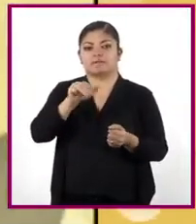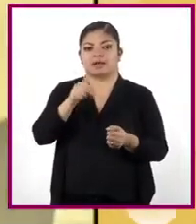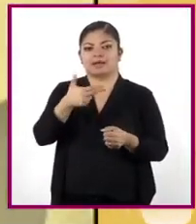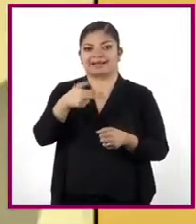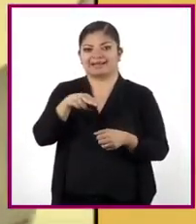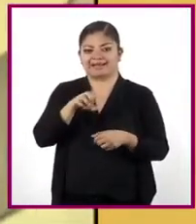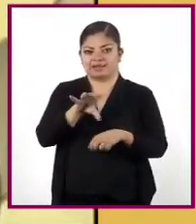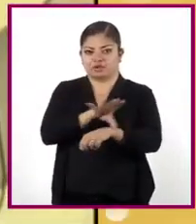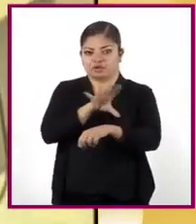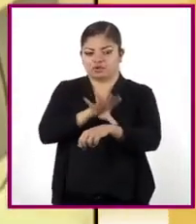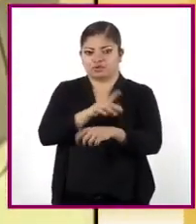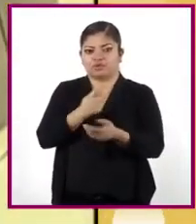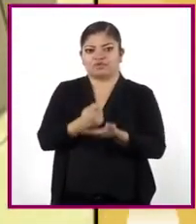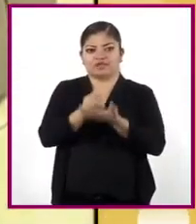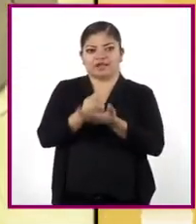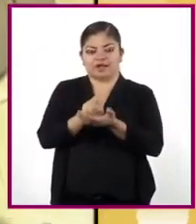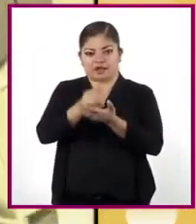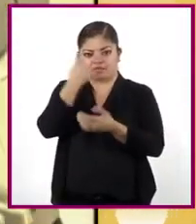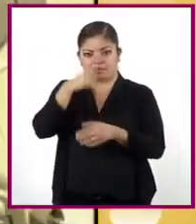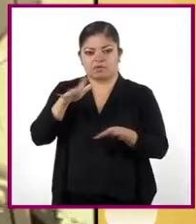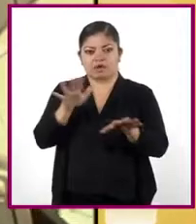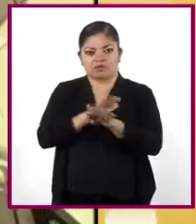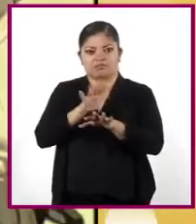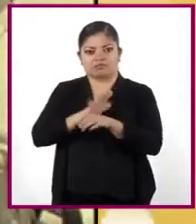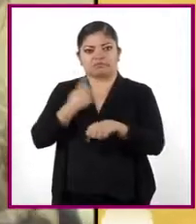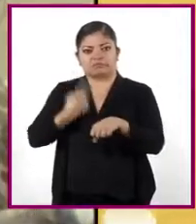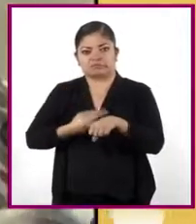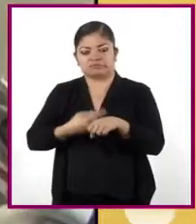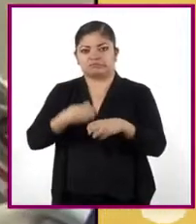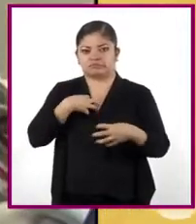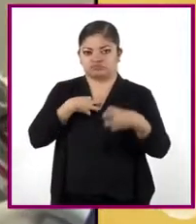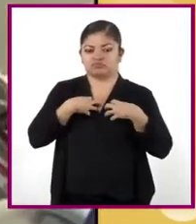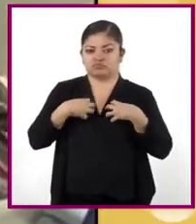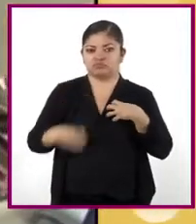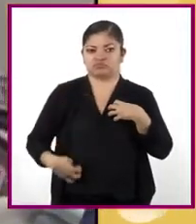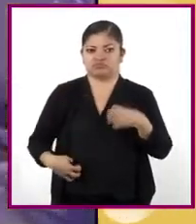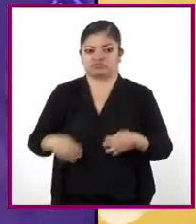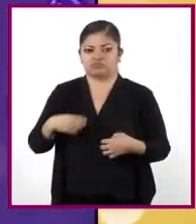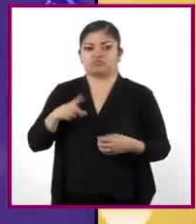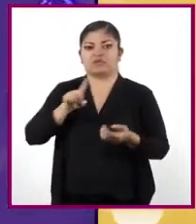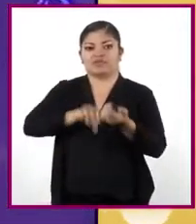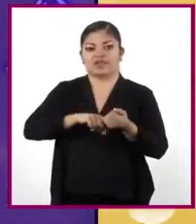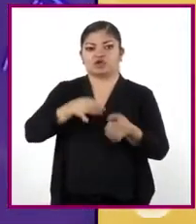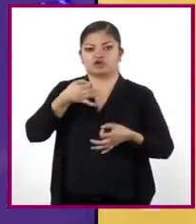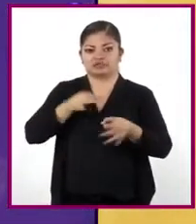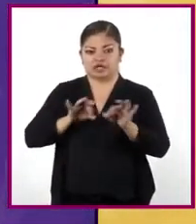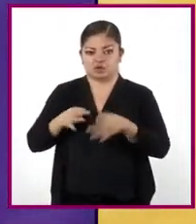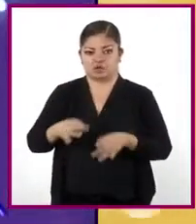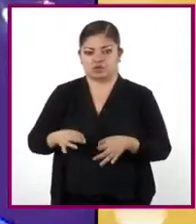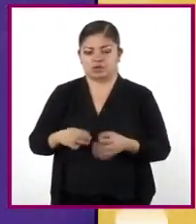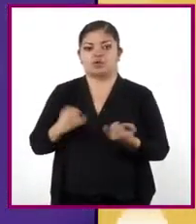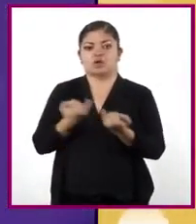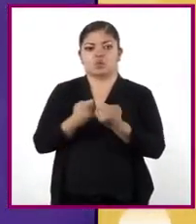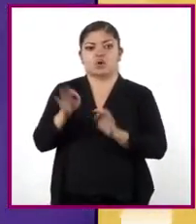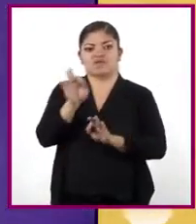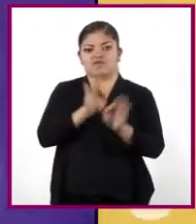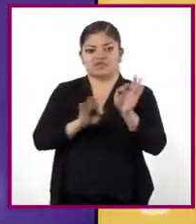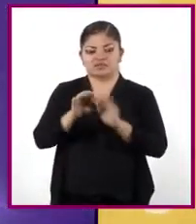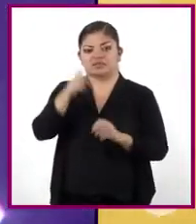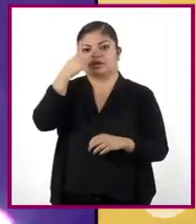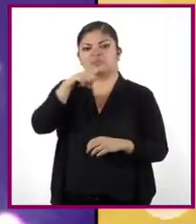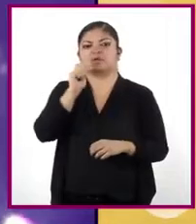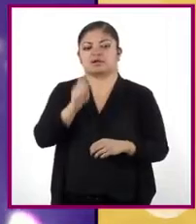y la bioquímica, para el tratamiento de diversas enfermedades a nivel celular y en física para el estudio profundo